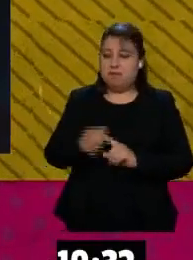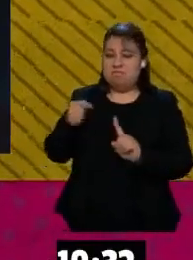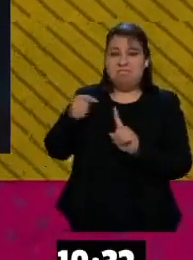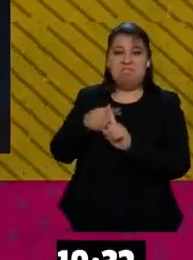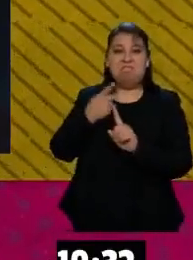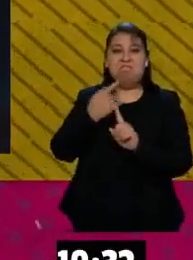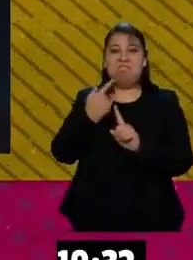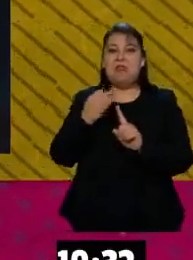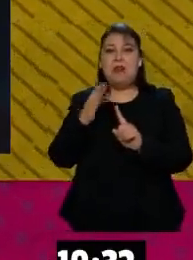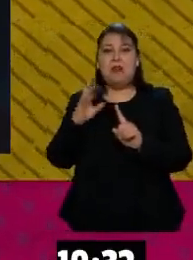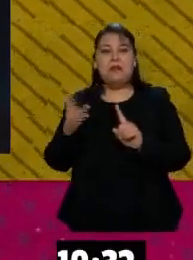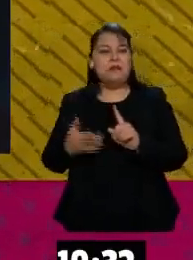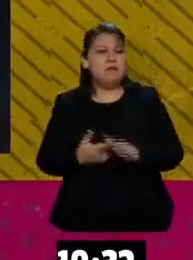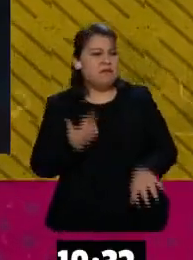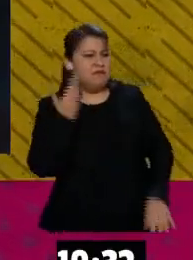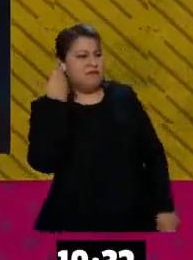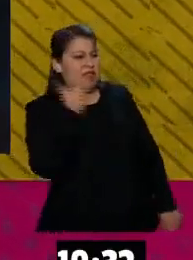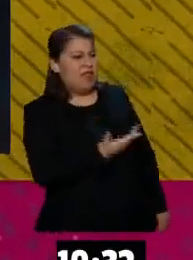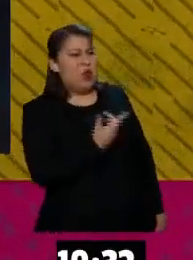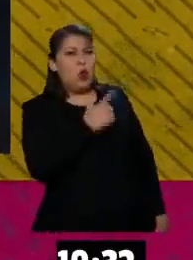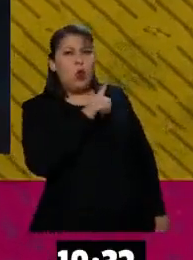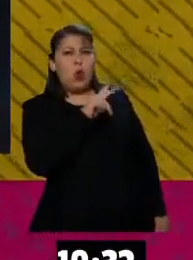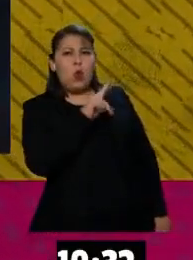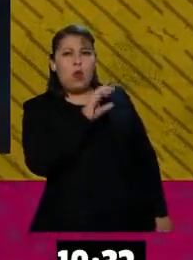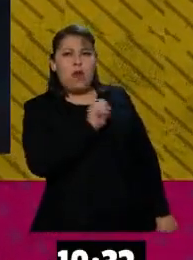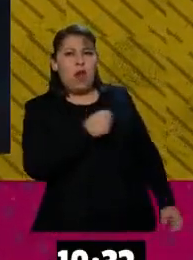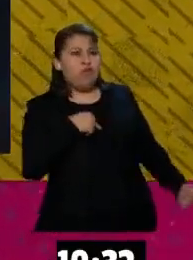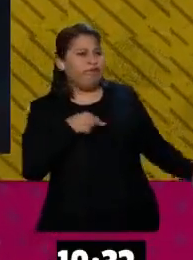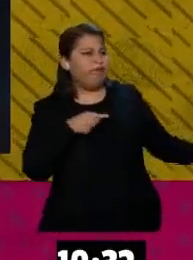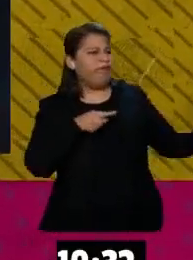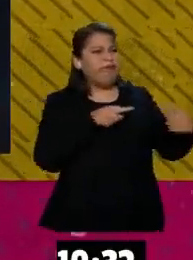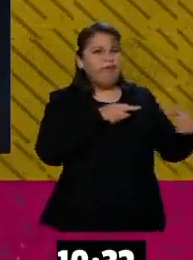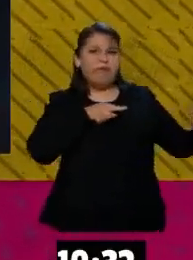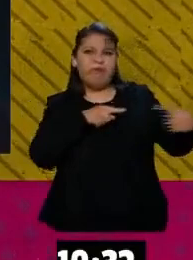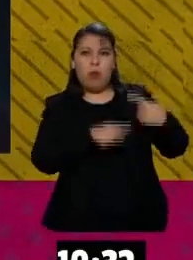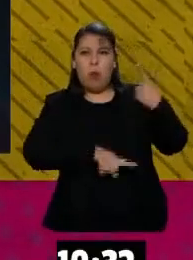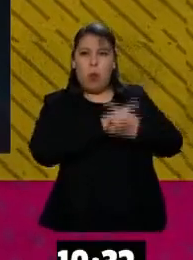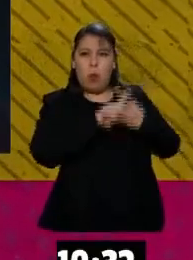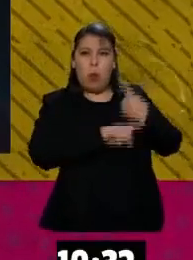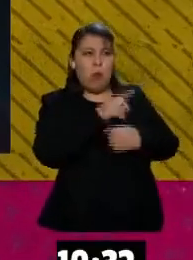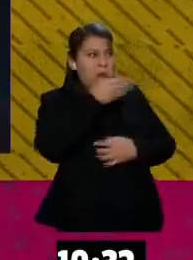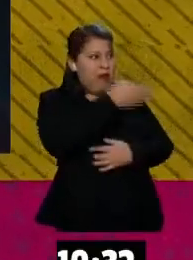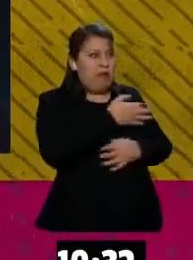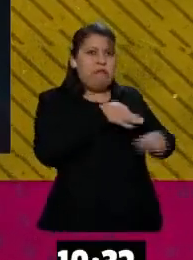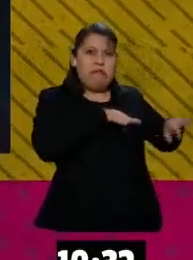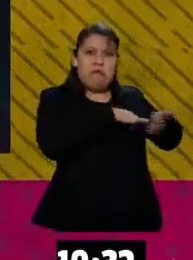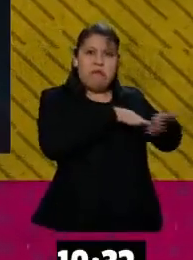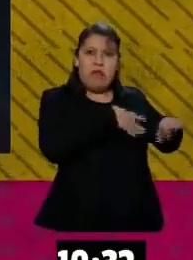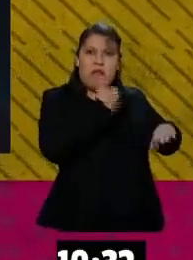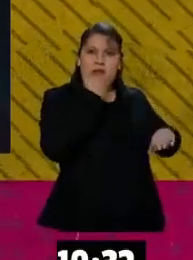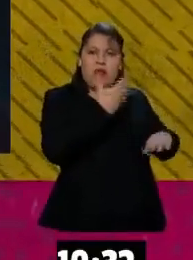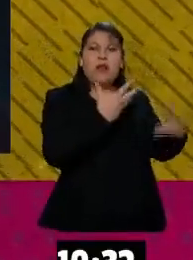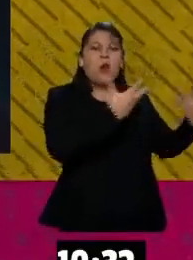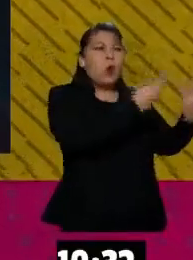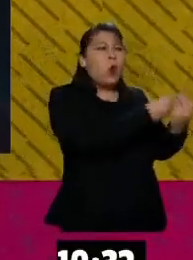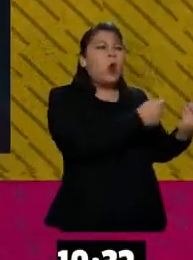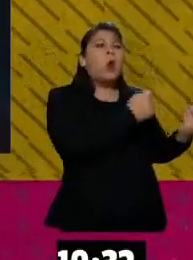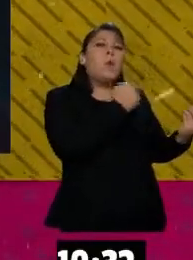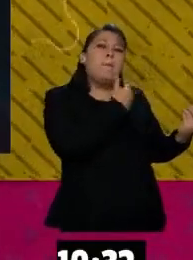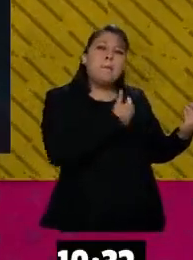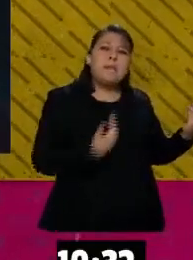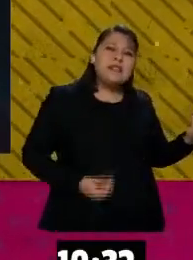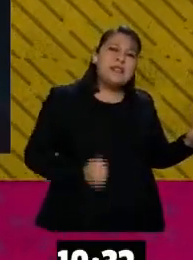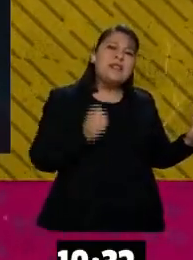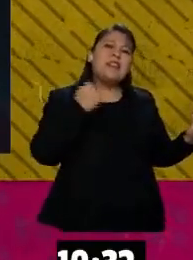Manero, lo puso en su lugar a Genaro García Luna, y vaya que Genaro García Luna ya era un funcionario de importancia en el gobierno de Vicente Fox. Sí. Otro